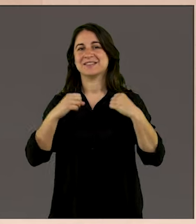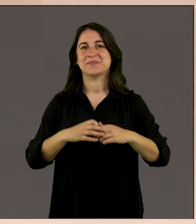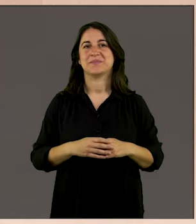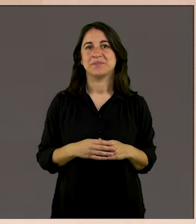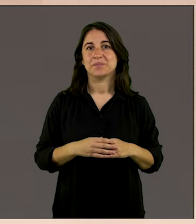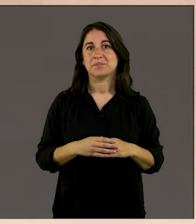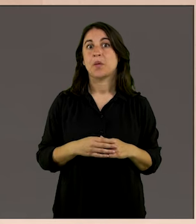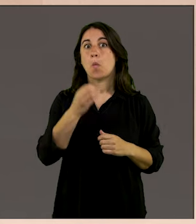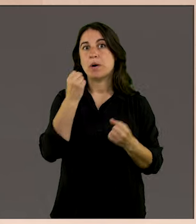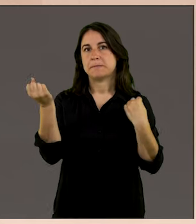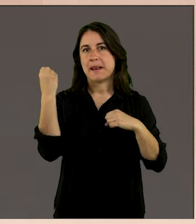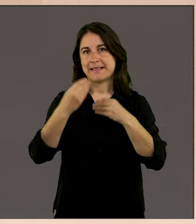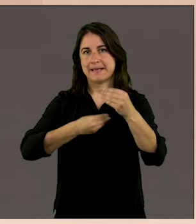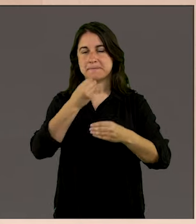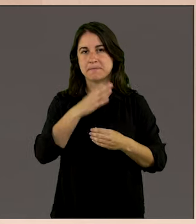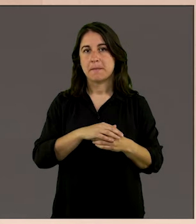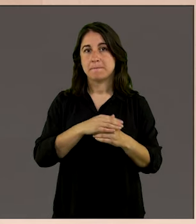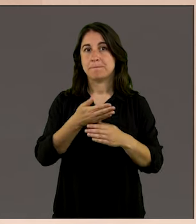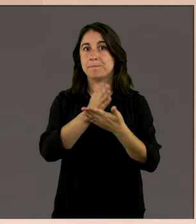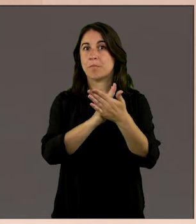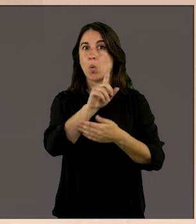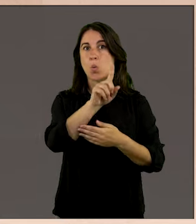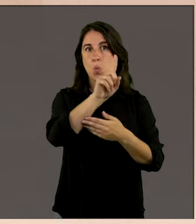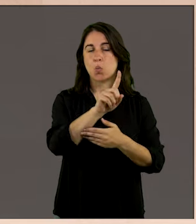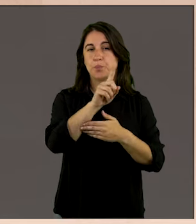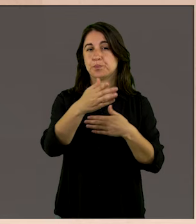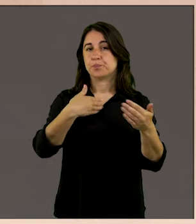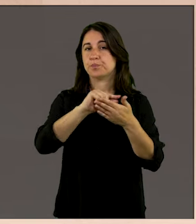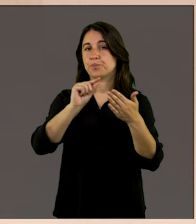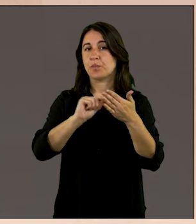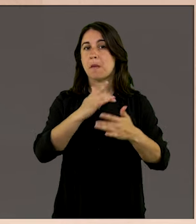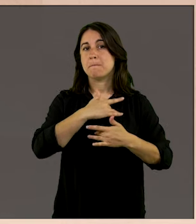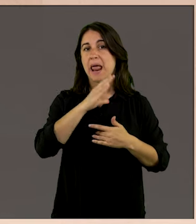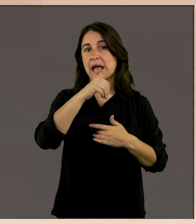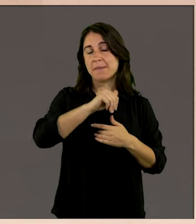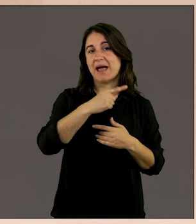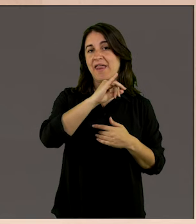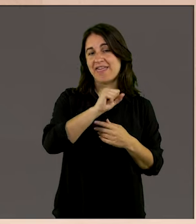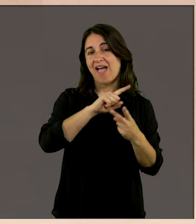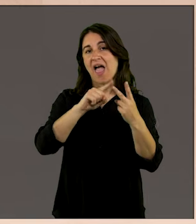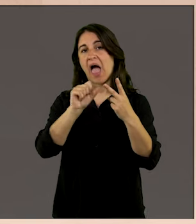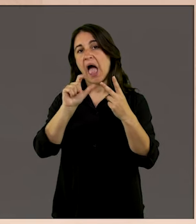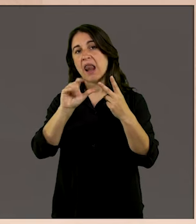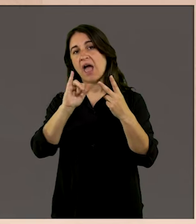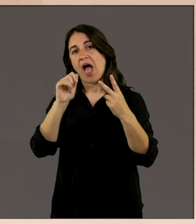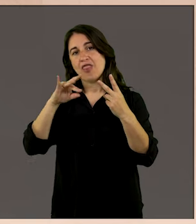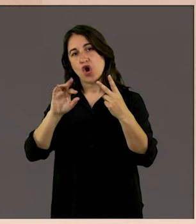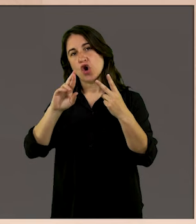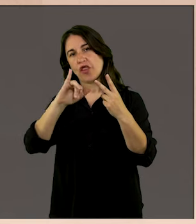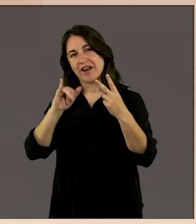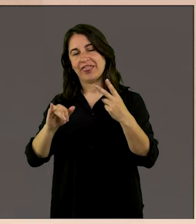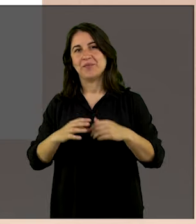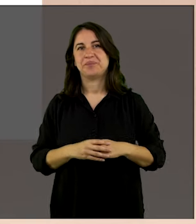Accesibilidad en las artes escénicas. Buenas prácticas. Parte 1. Autores: Mari Carmen García y Alejandro